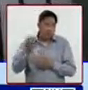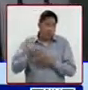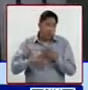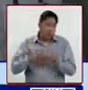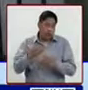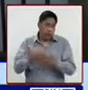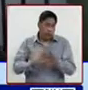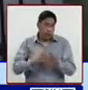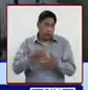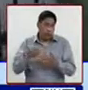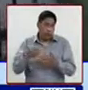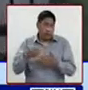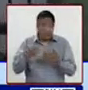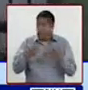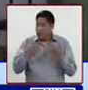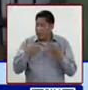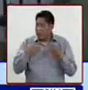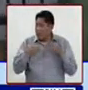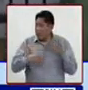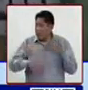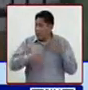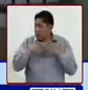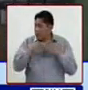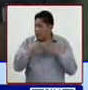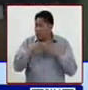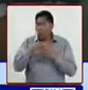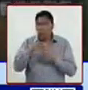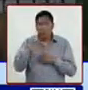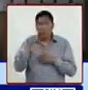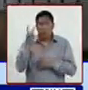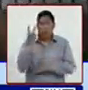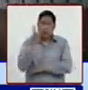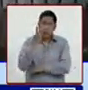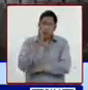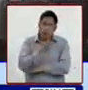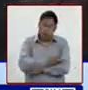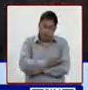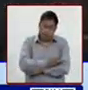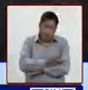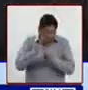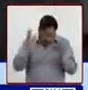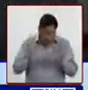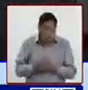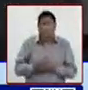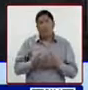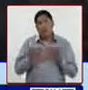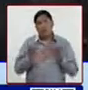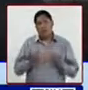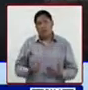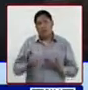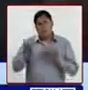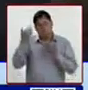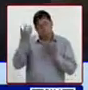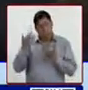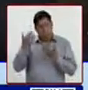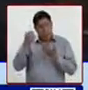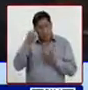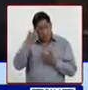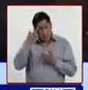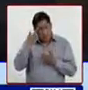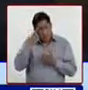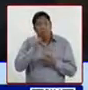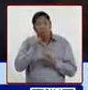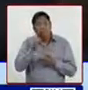plazos procesales, se tiene un máximo hasta de 48 horas. Pero en este caso se estima de que